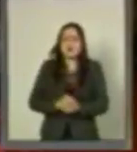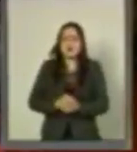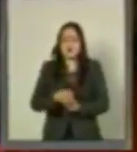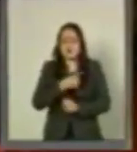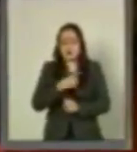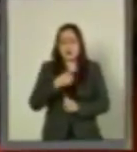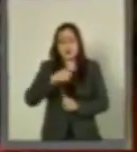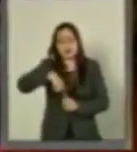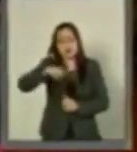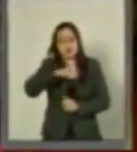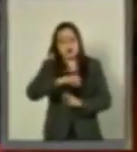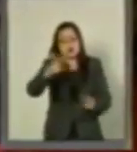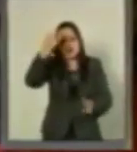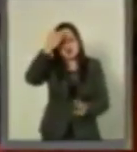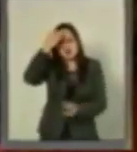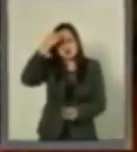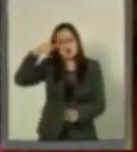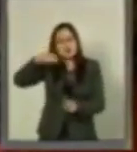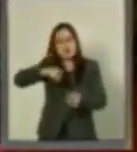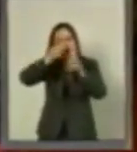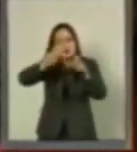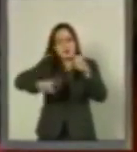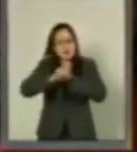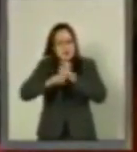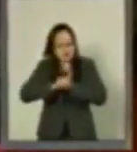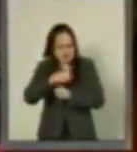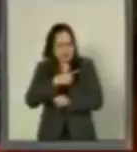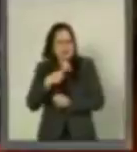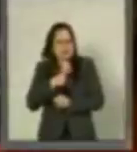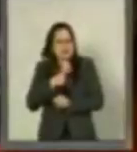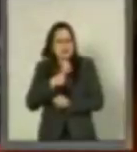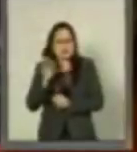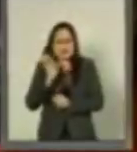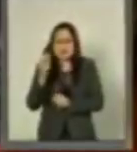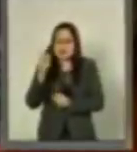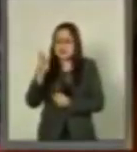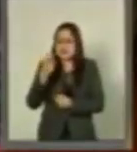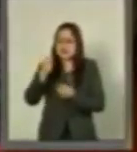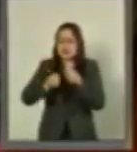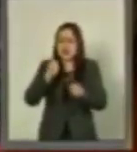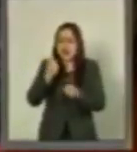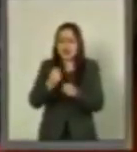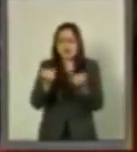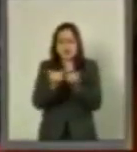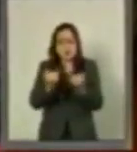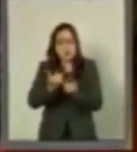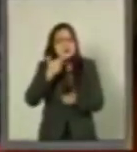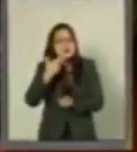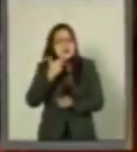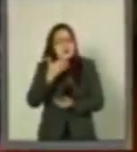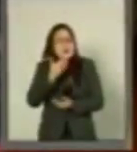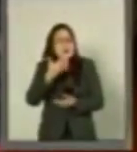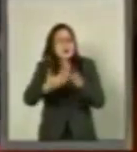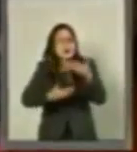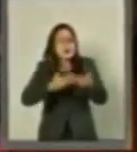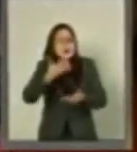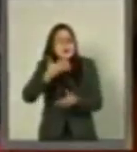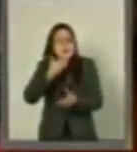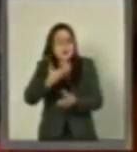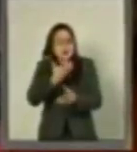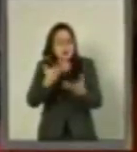Tenemos que reconocernos en el problema. Y si 3 años funcionó y la coordinación era el eje,